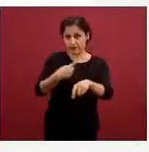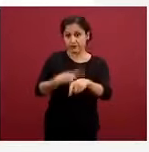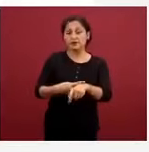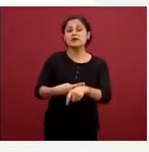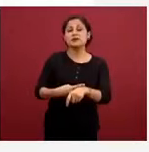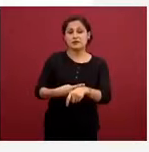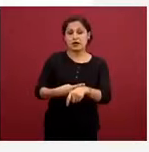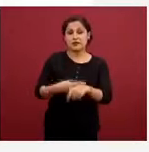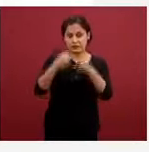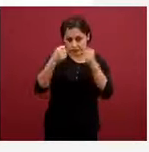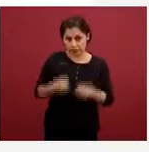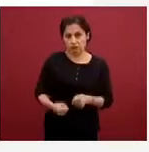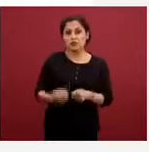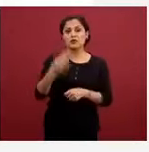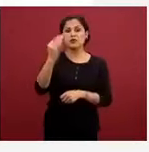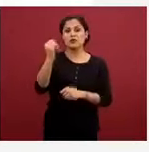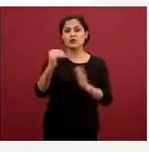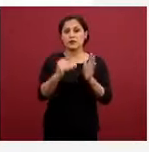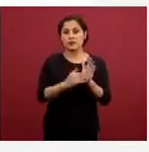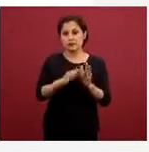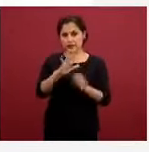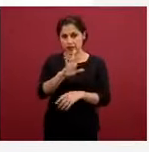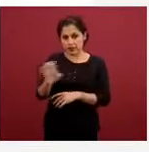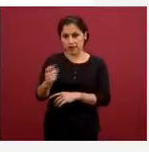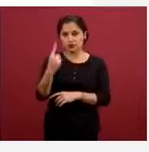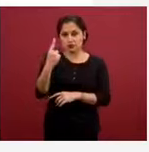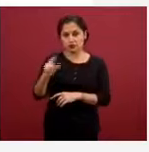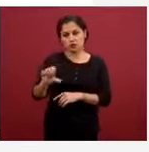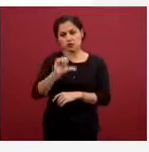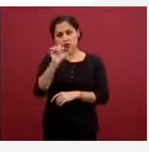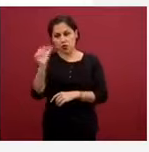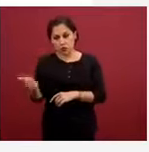que todavía en este momento se mantienen como sospechosos,